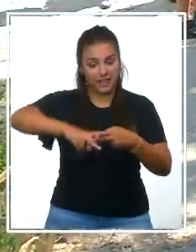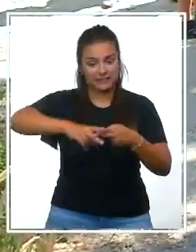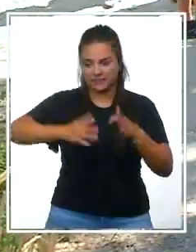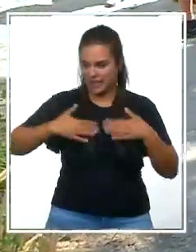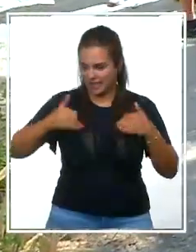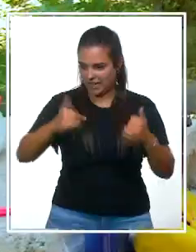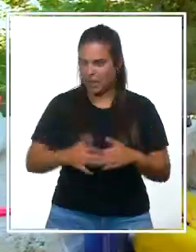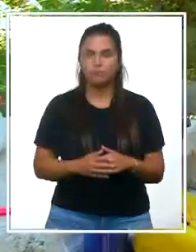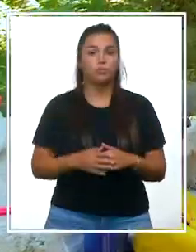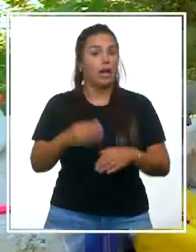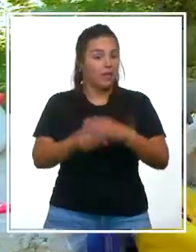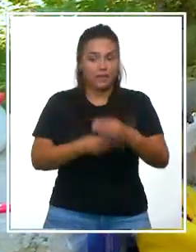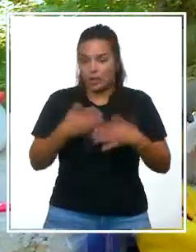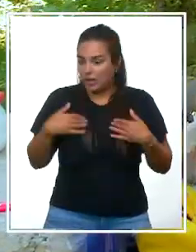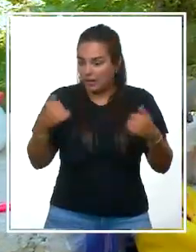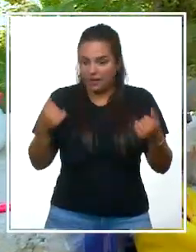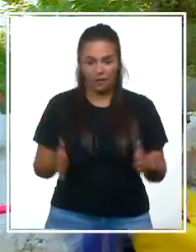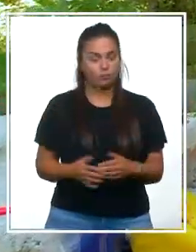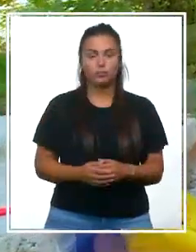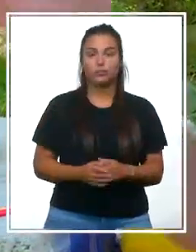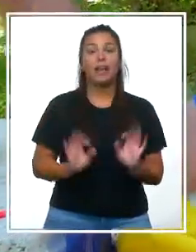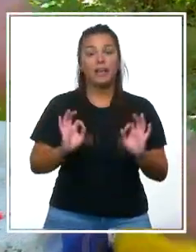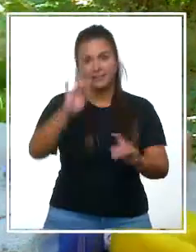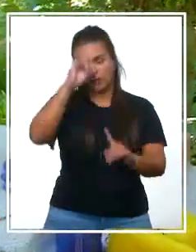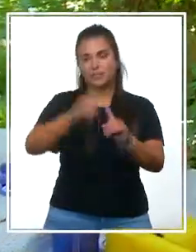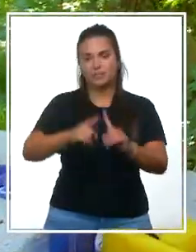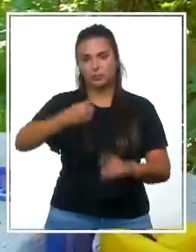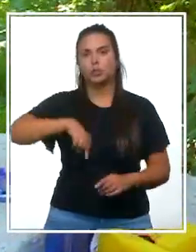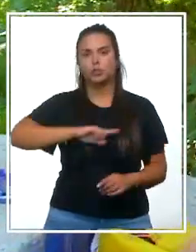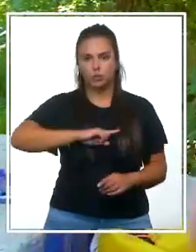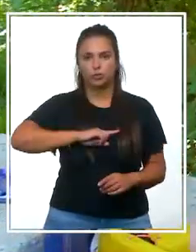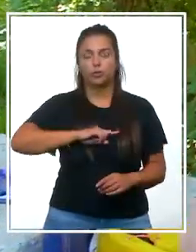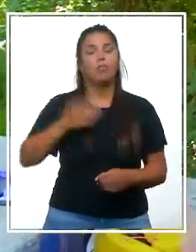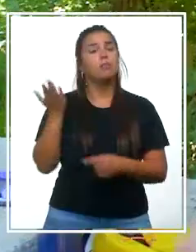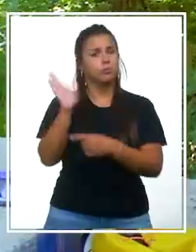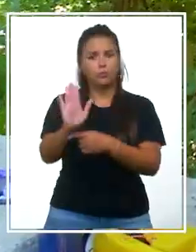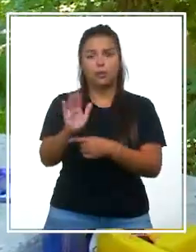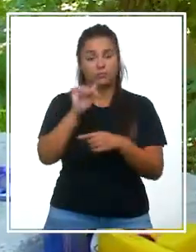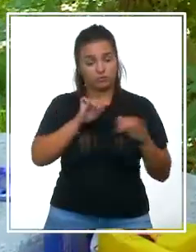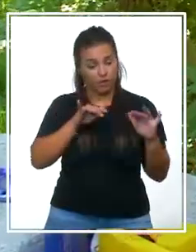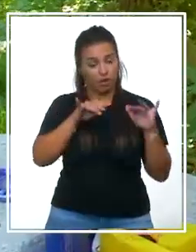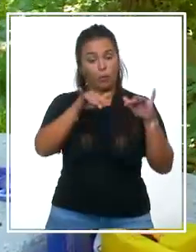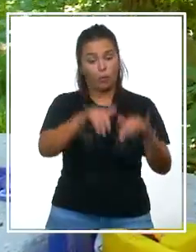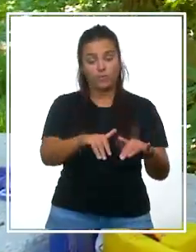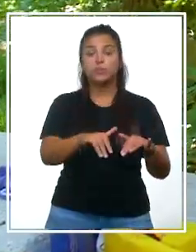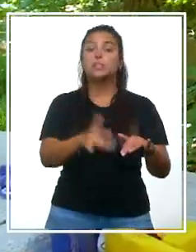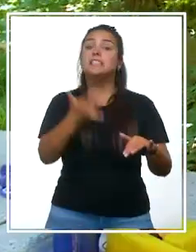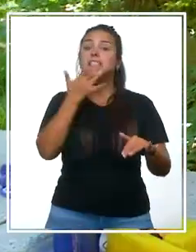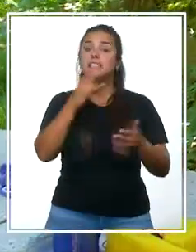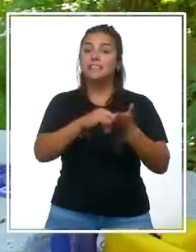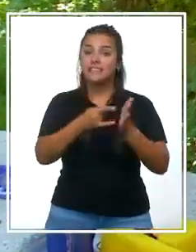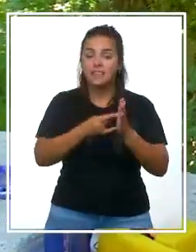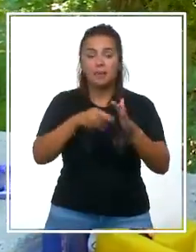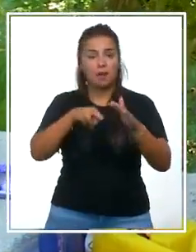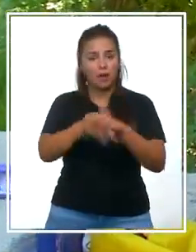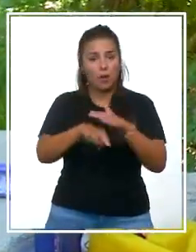que queramos, a hacer lo que queramos. Ese es el objetivo final, demostrar con el encuentro que si se ponen los medios